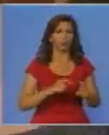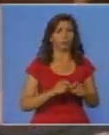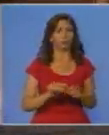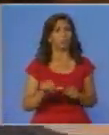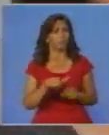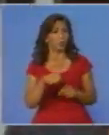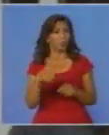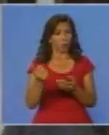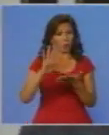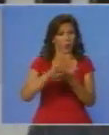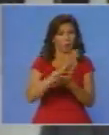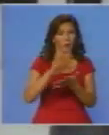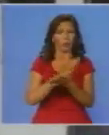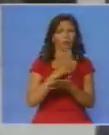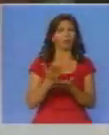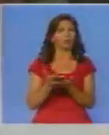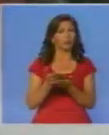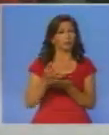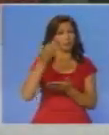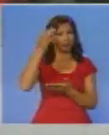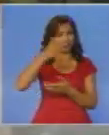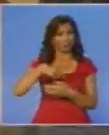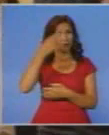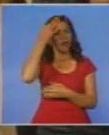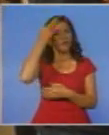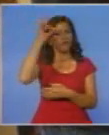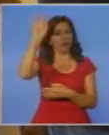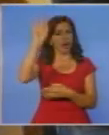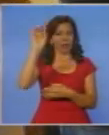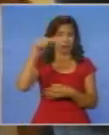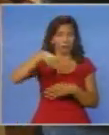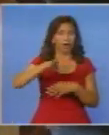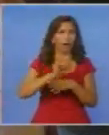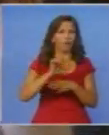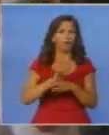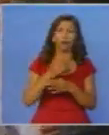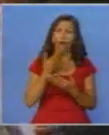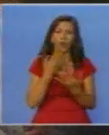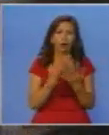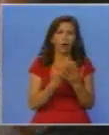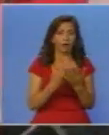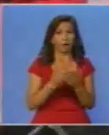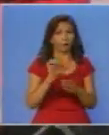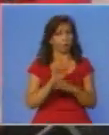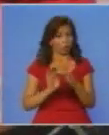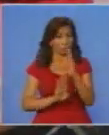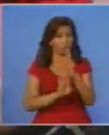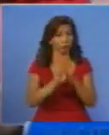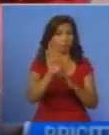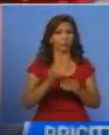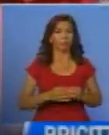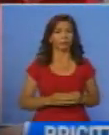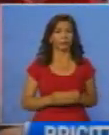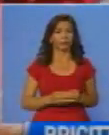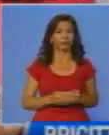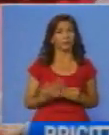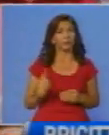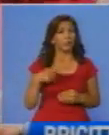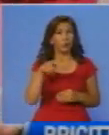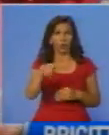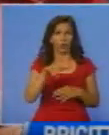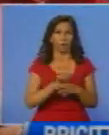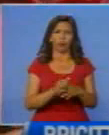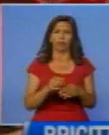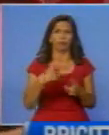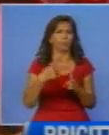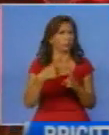Formación de Guías Penitenciarios de Francia comentaba los avances del país en materia de cárceles. Habéis hecho muchas cosas de positiva. ¿Y qué